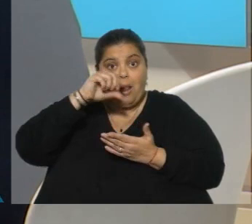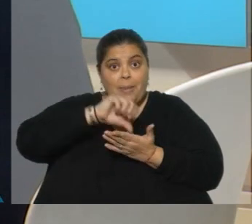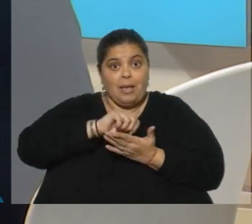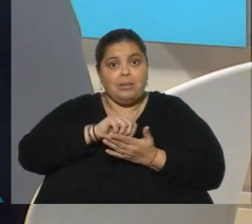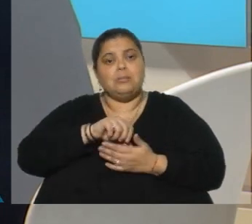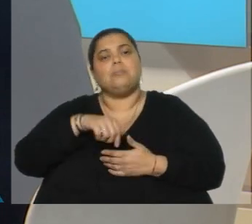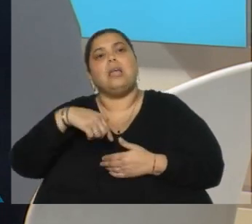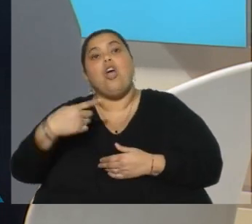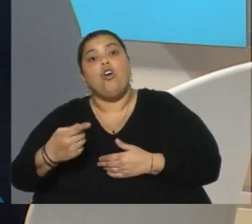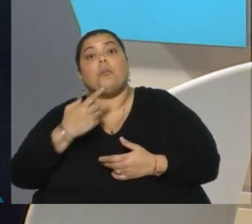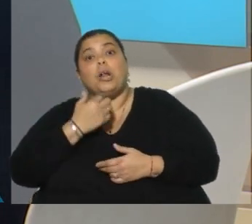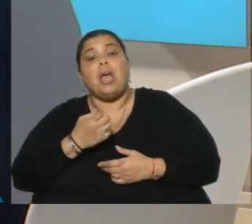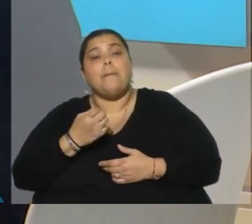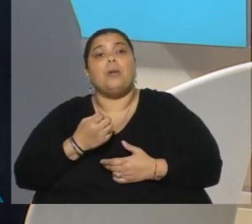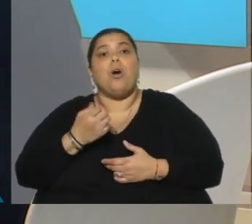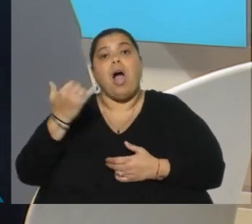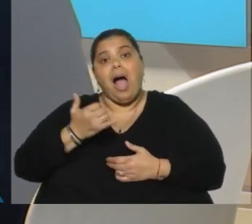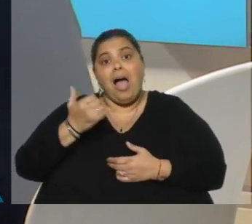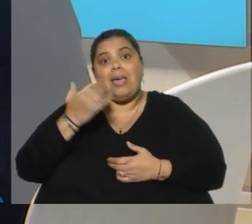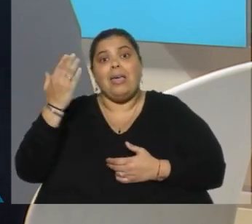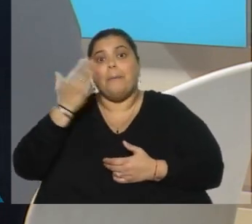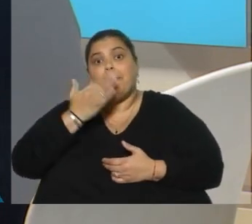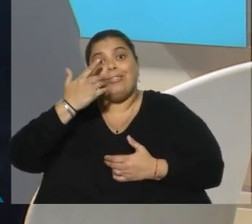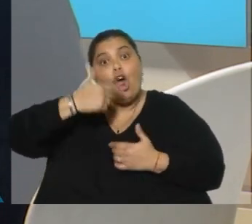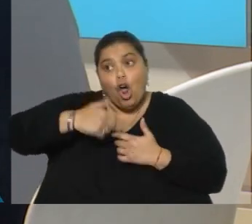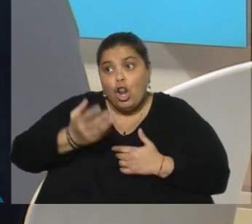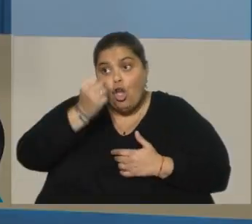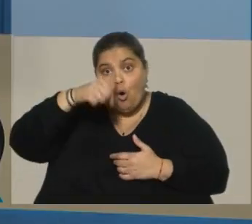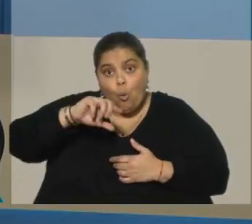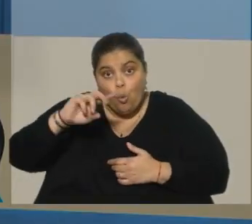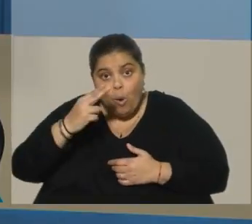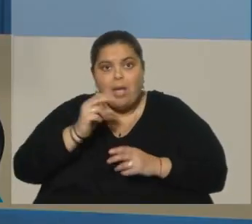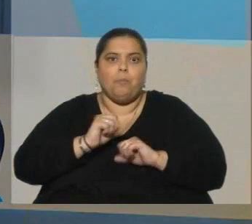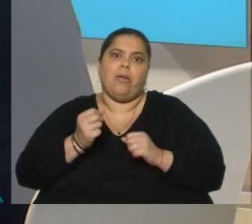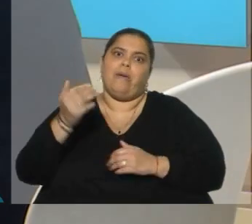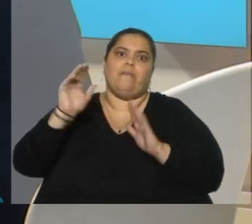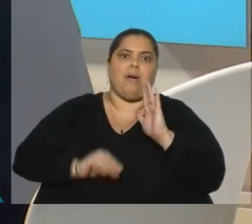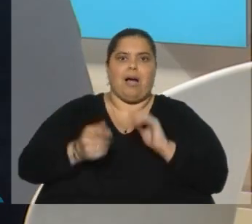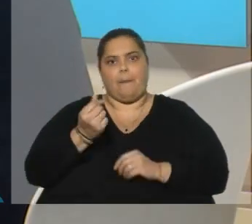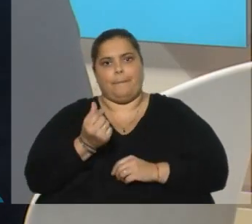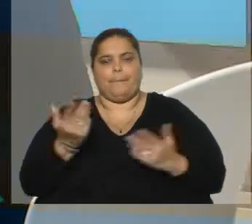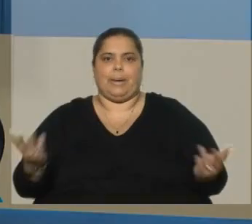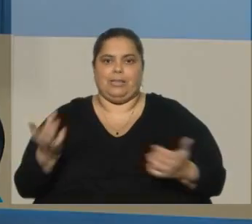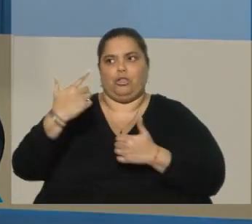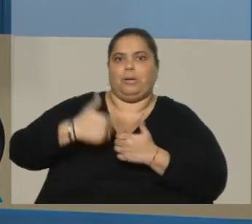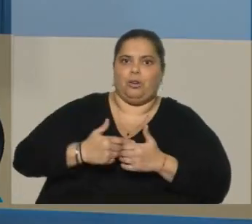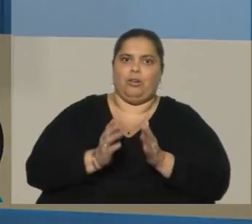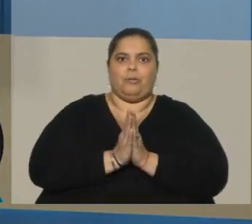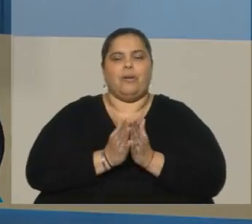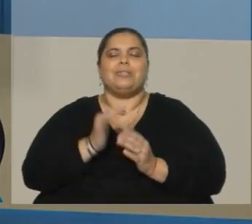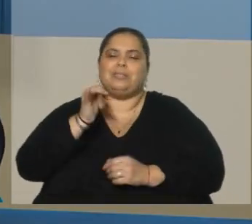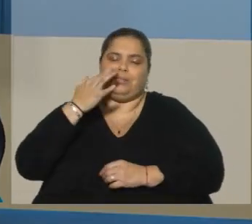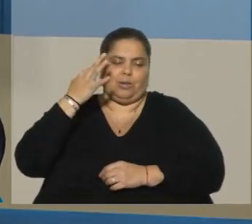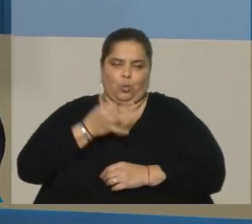lo otro, dígame que si encontramos petróleo puede bajar el precio a la población, porque si no... Sí, sin duda que sí. No tendría mucha gracia todo esto. Sin duda que sí. Bueno.